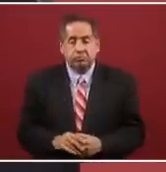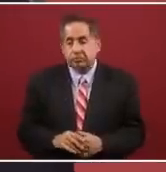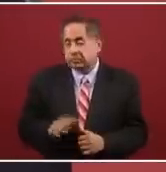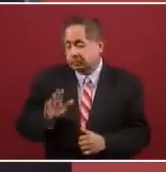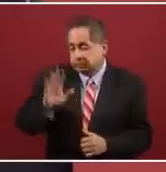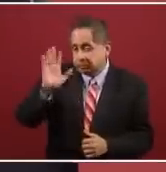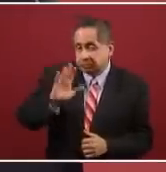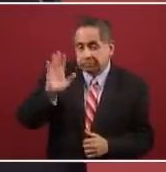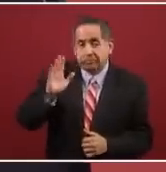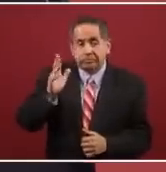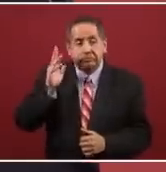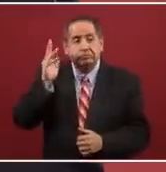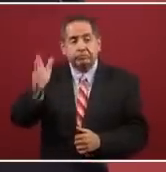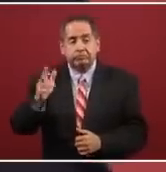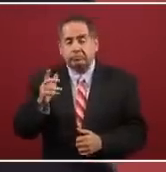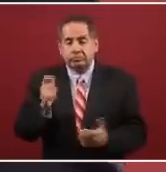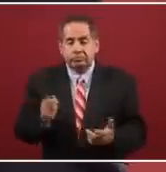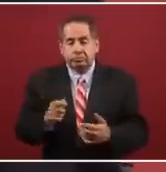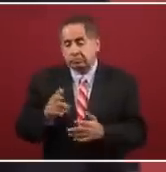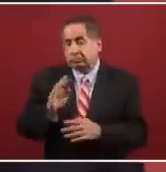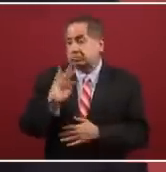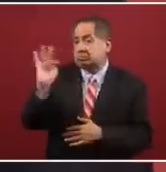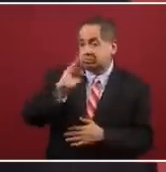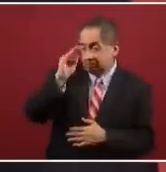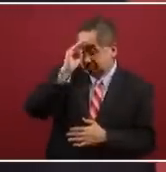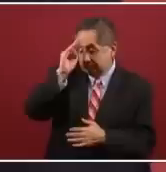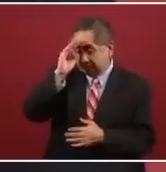presume, se piensa,